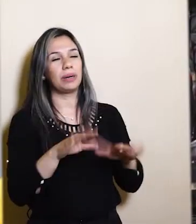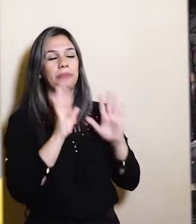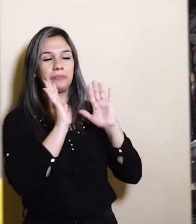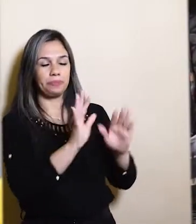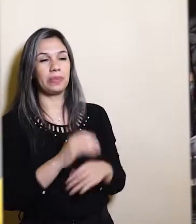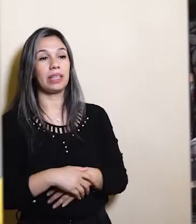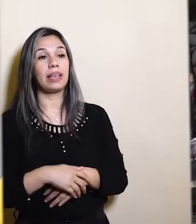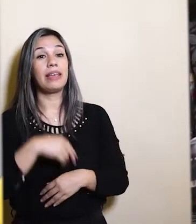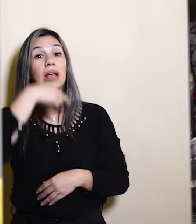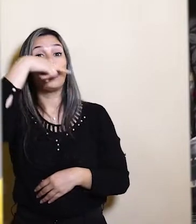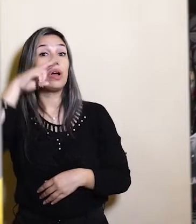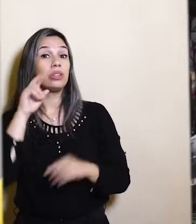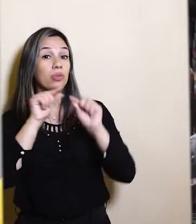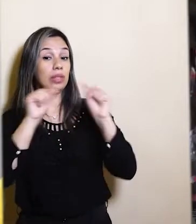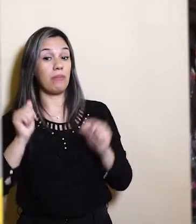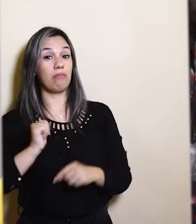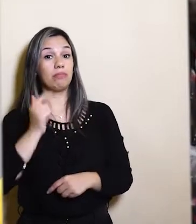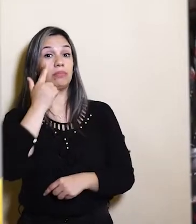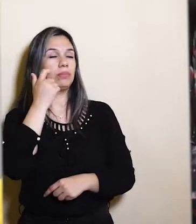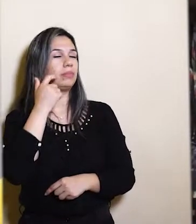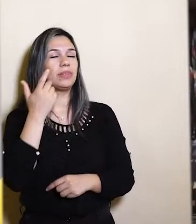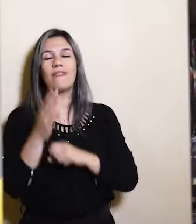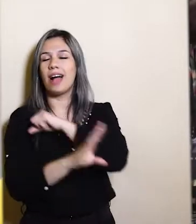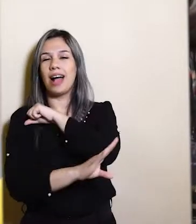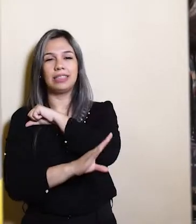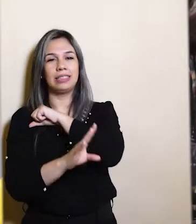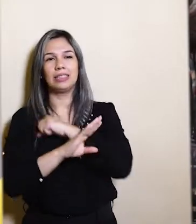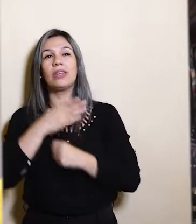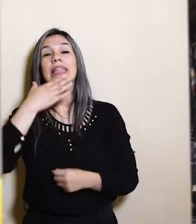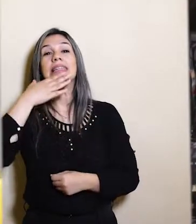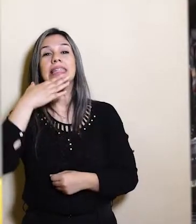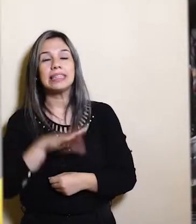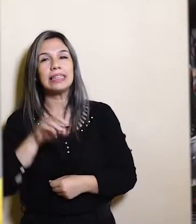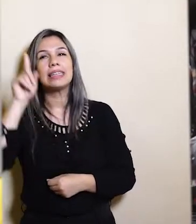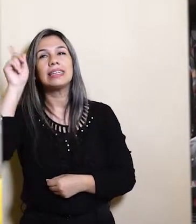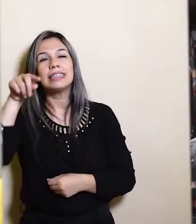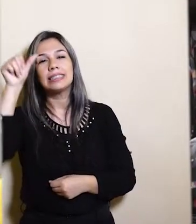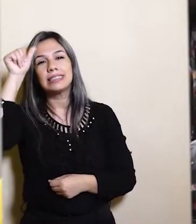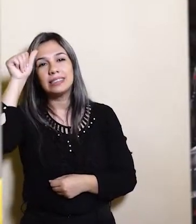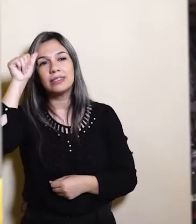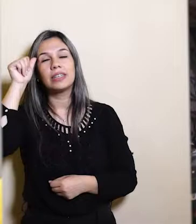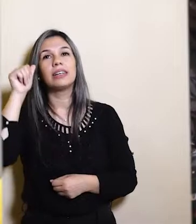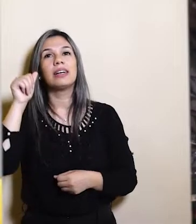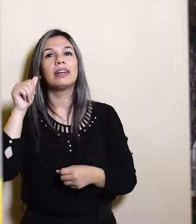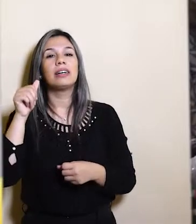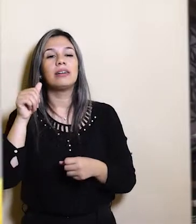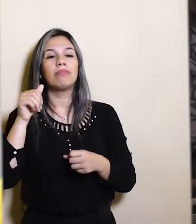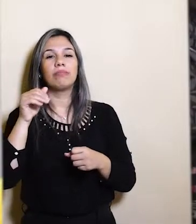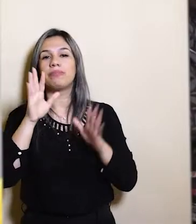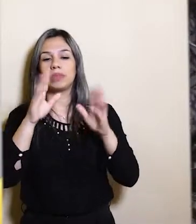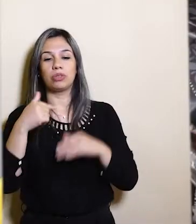con perspectiva de género, en términos simples, es entender que los